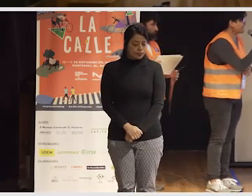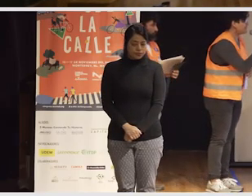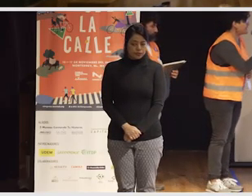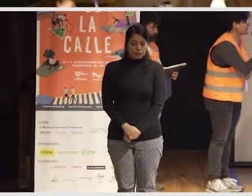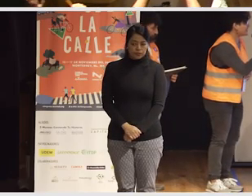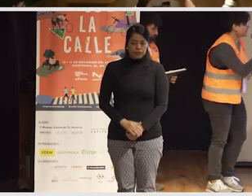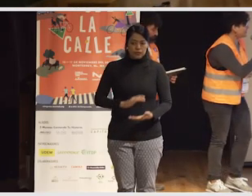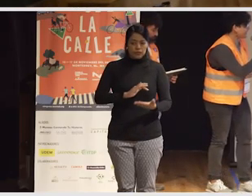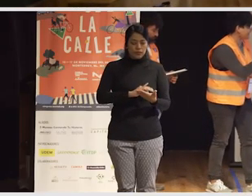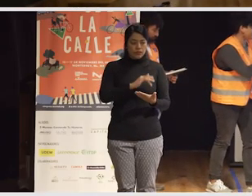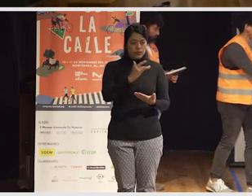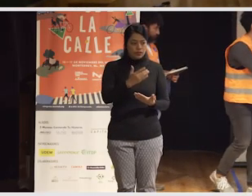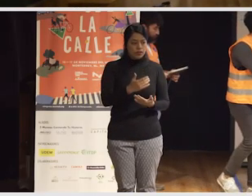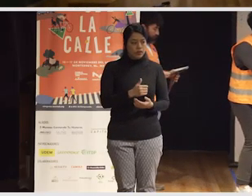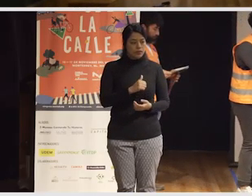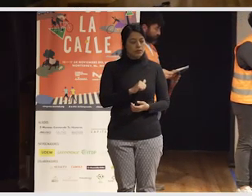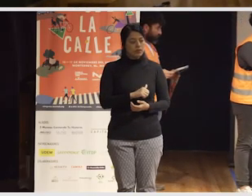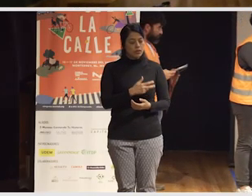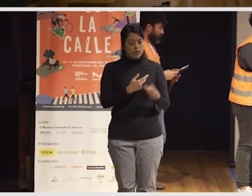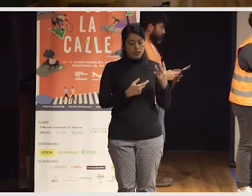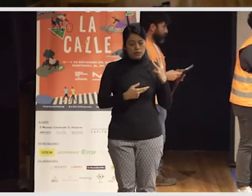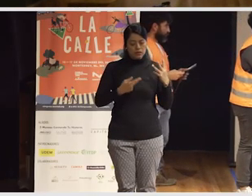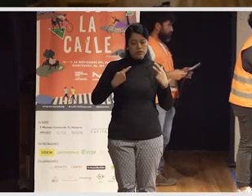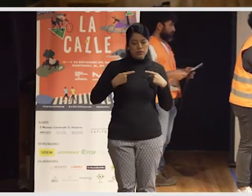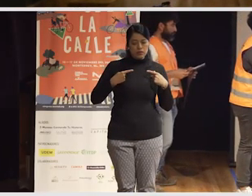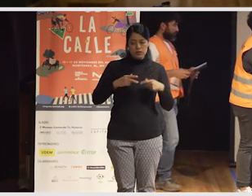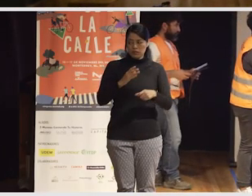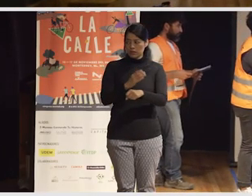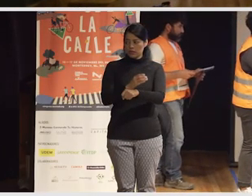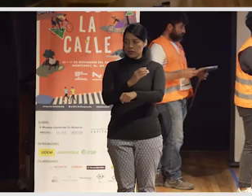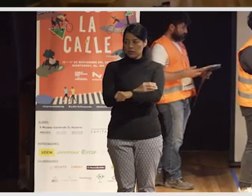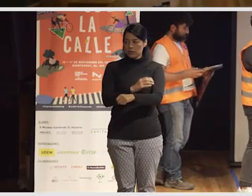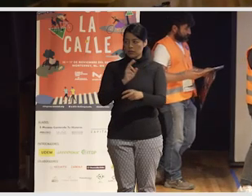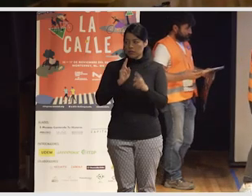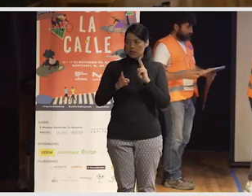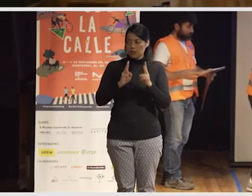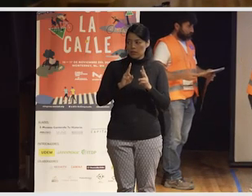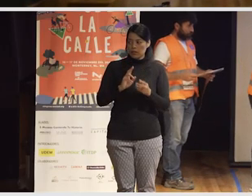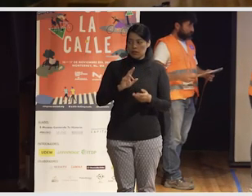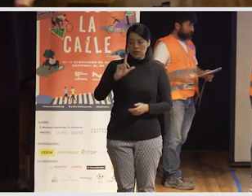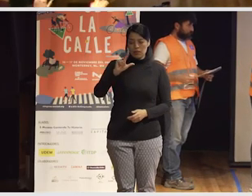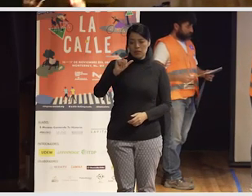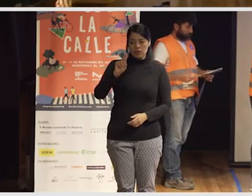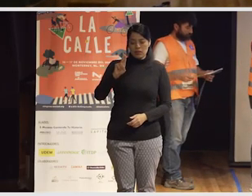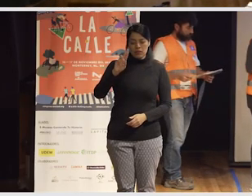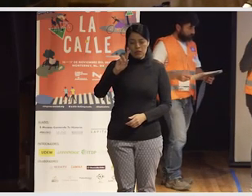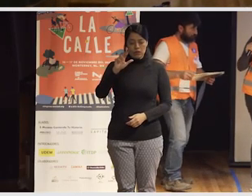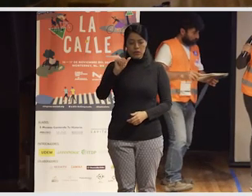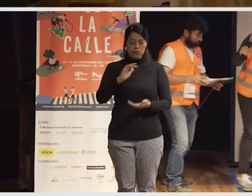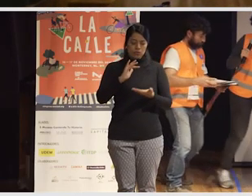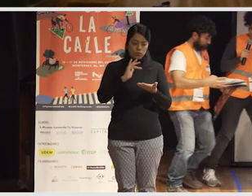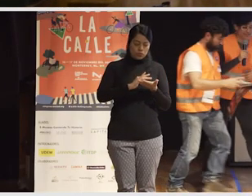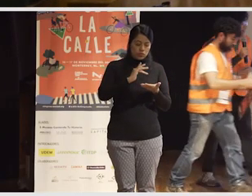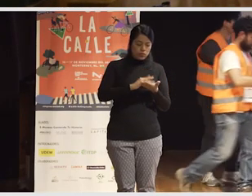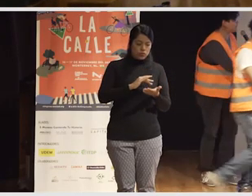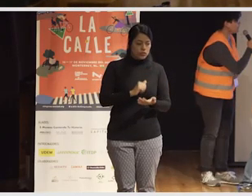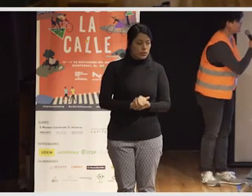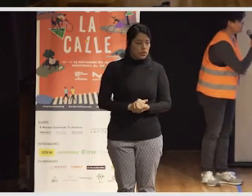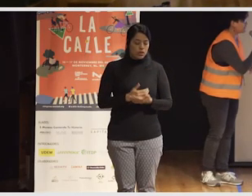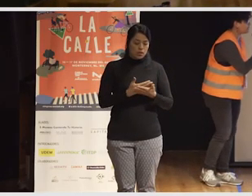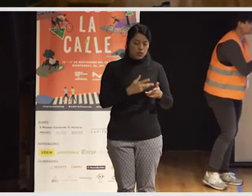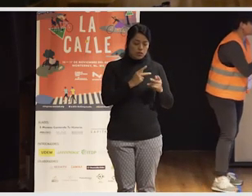agradecemos antonio libertad y javier por acompañarnos en este diálogo y también a laura por apoyarnos a moderar se salva a